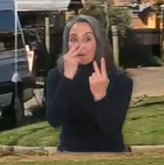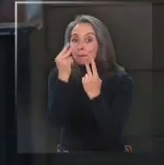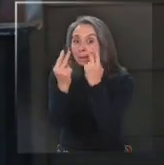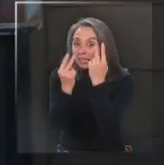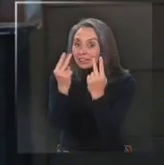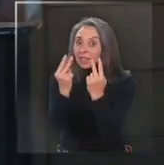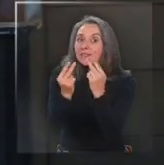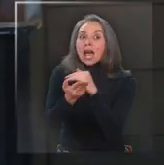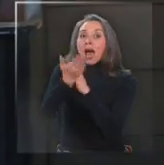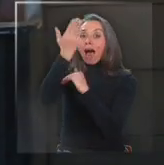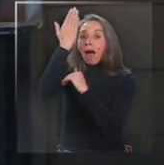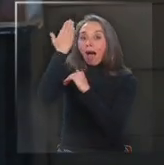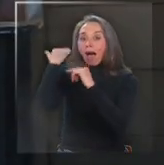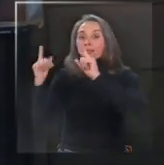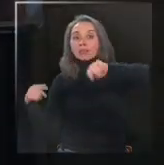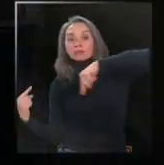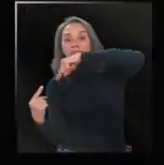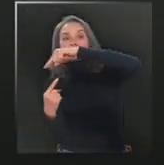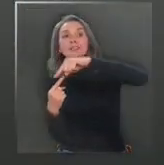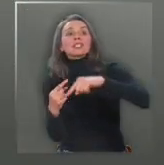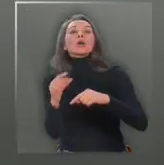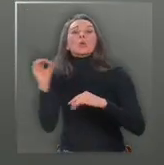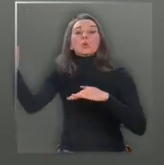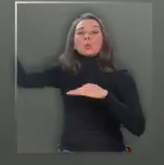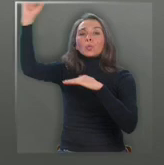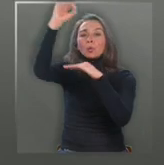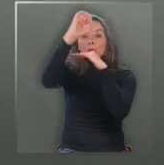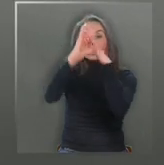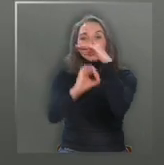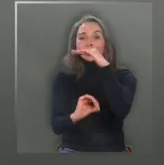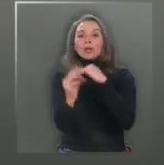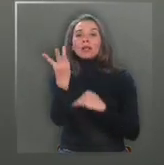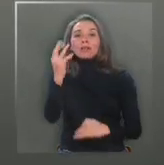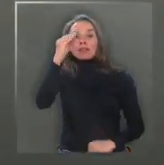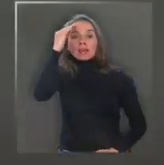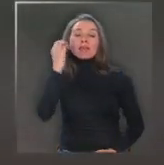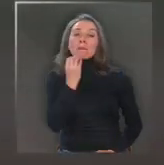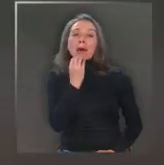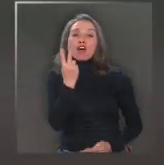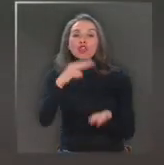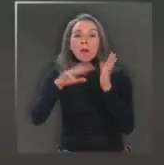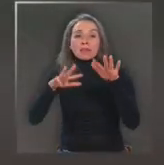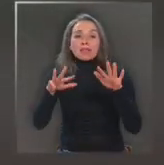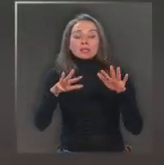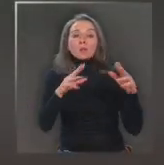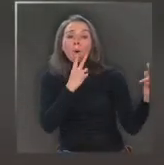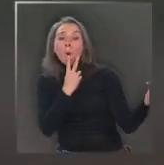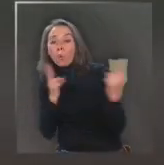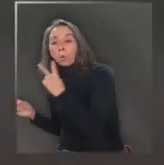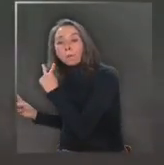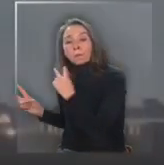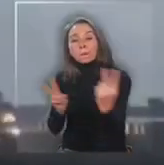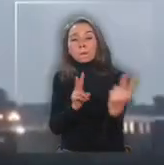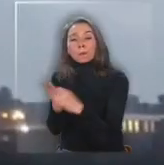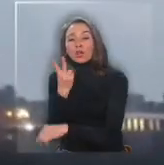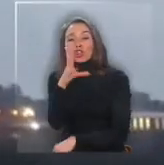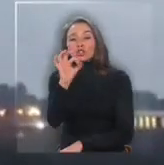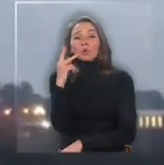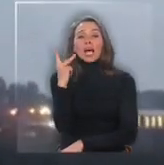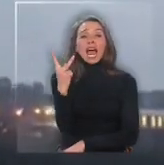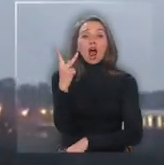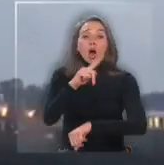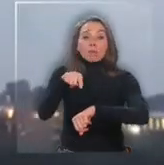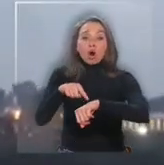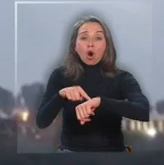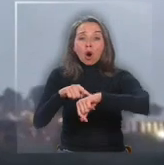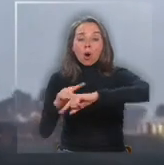que sucedió aquí. Estaba a punto de ponerse el sol el 30 de mayo de 2019, cuando vientos de 250 km por hora tomaron